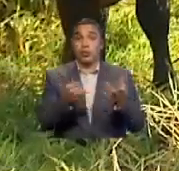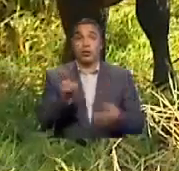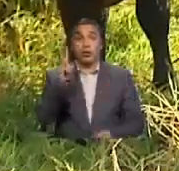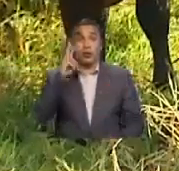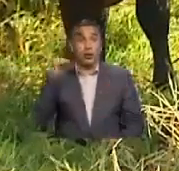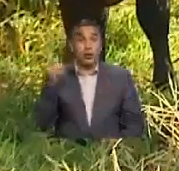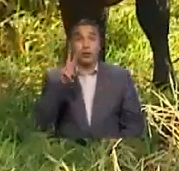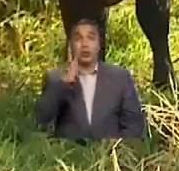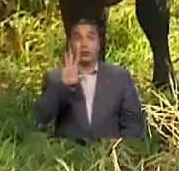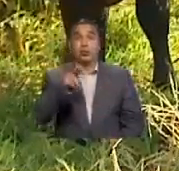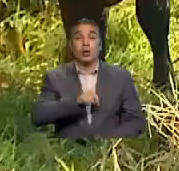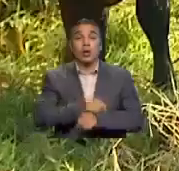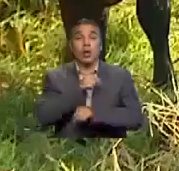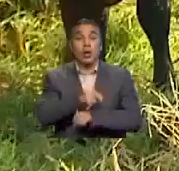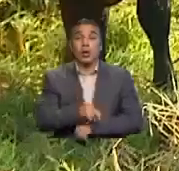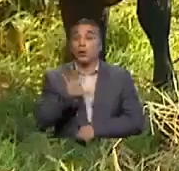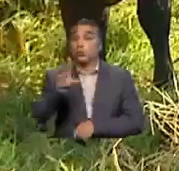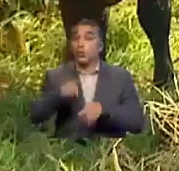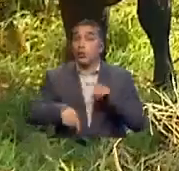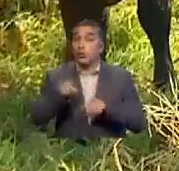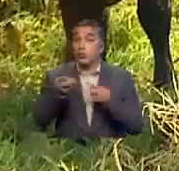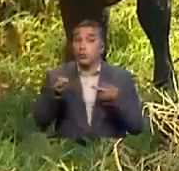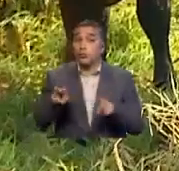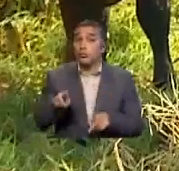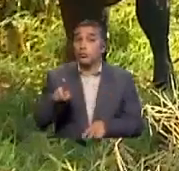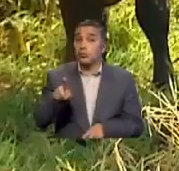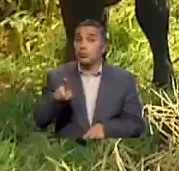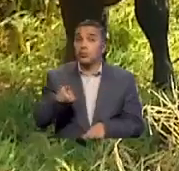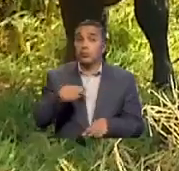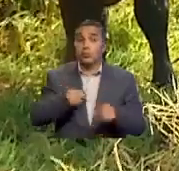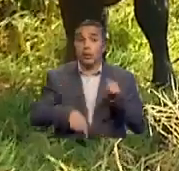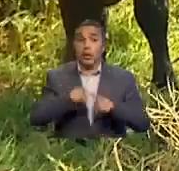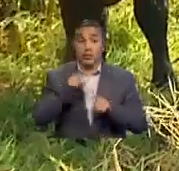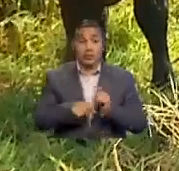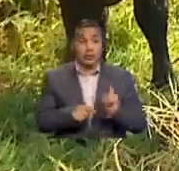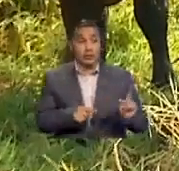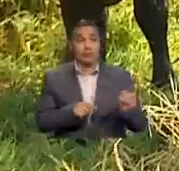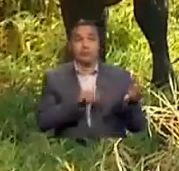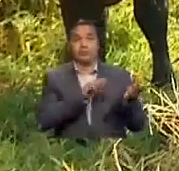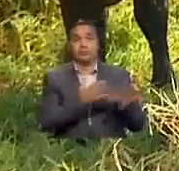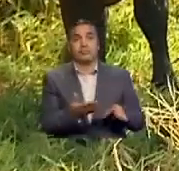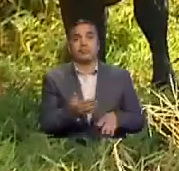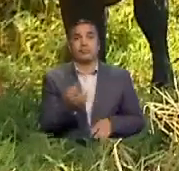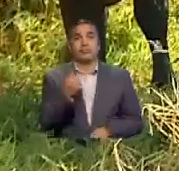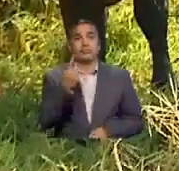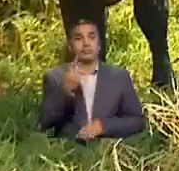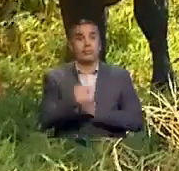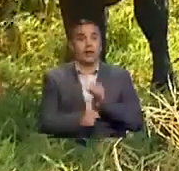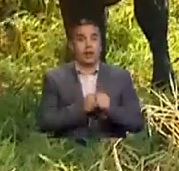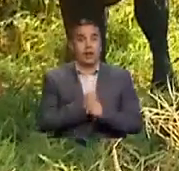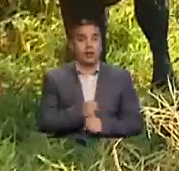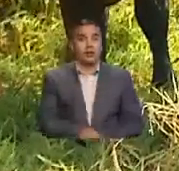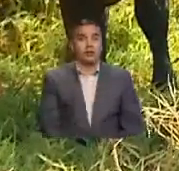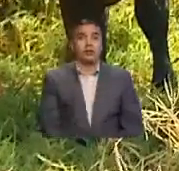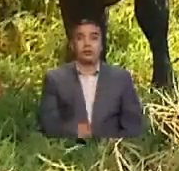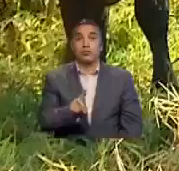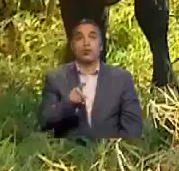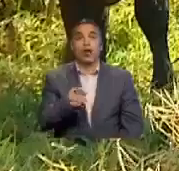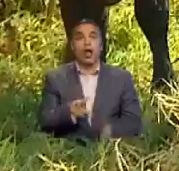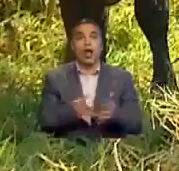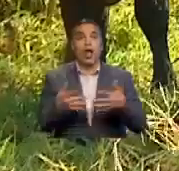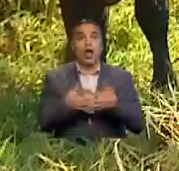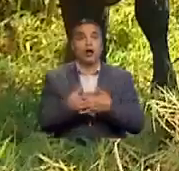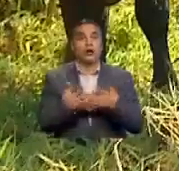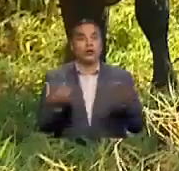las nietas, a las hijas. ¿Y a su amigo? ¿A su vecino? A mi vecino lo asesinaron a inicio de año, a un pilador de arroz.